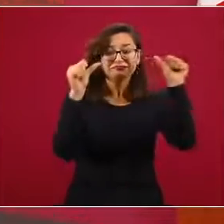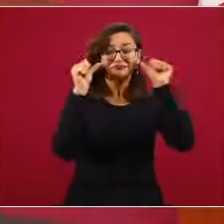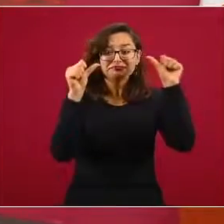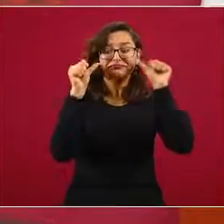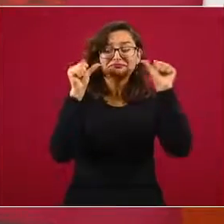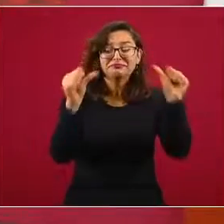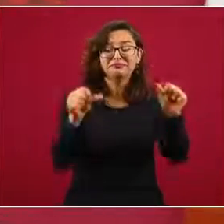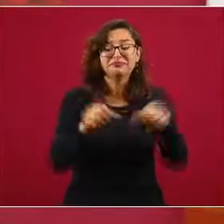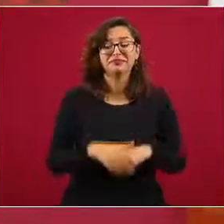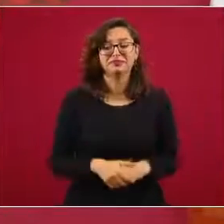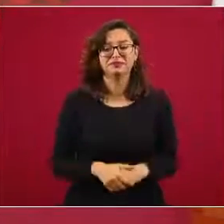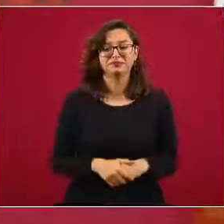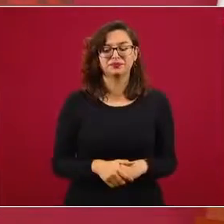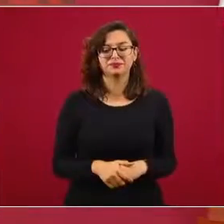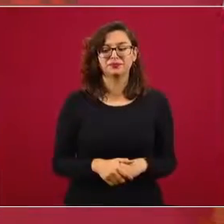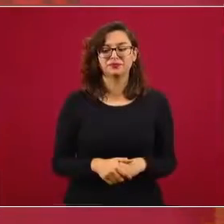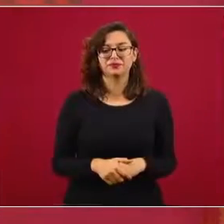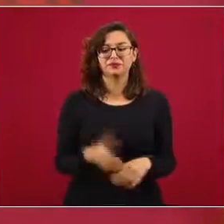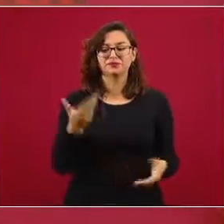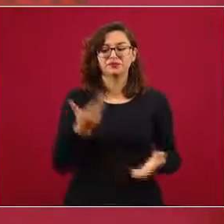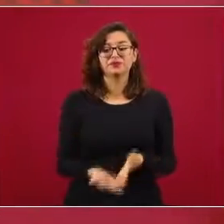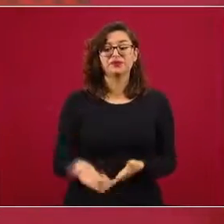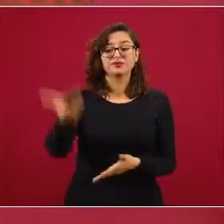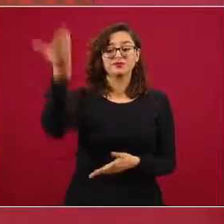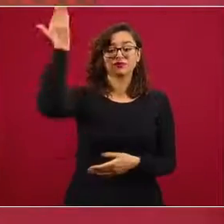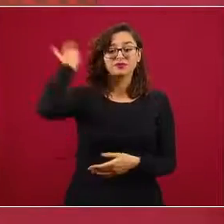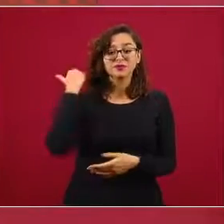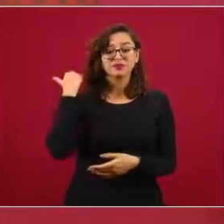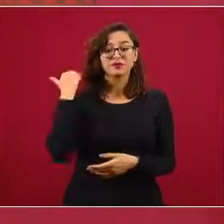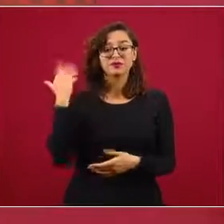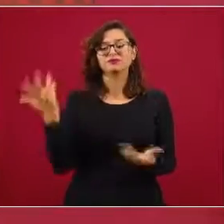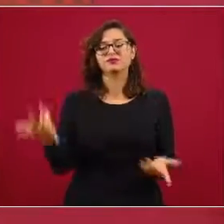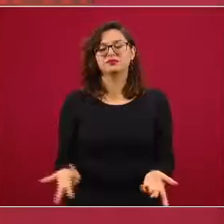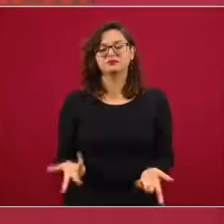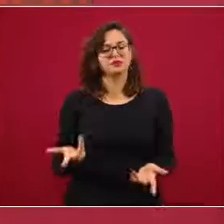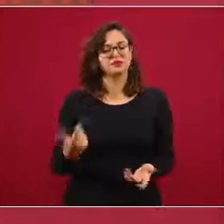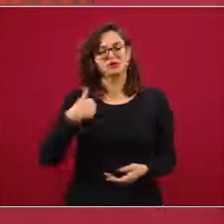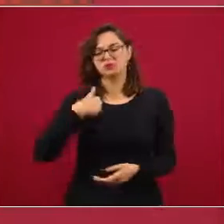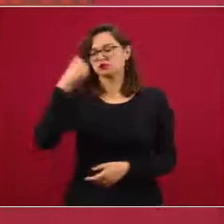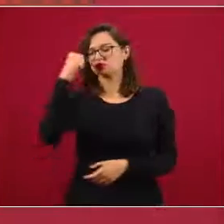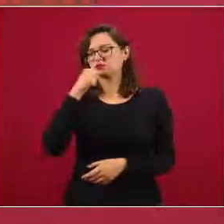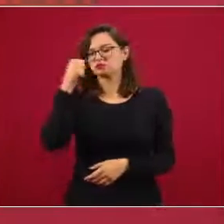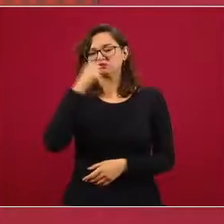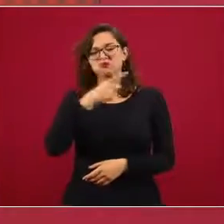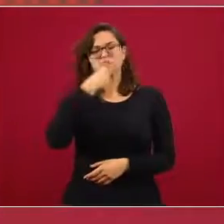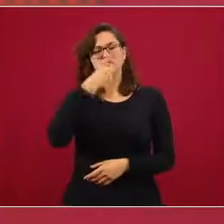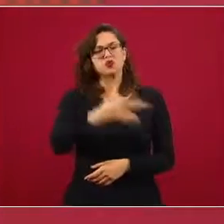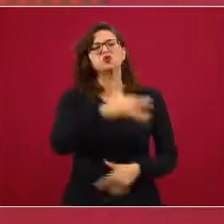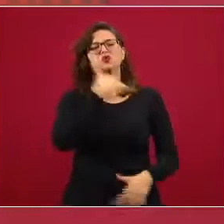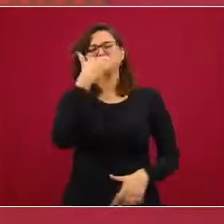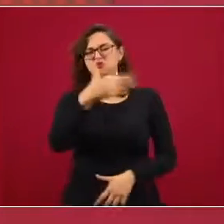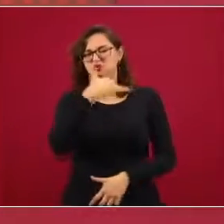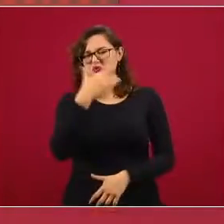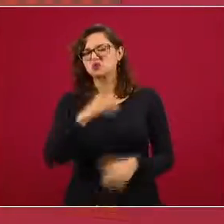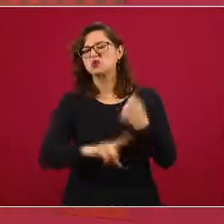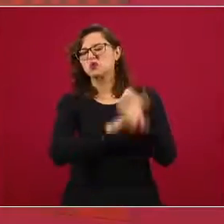Antes yo sostenía de que la corrupción era el principal problema. Ahora no tengo la menor